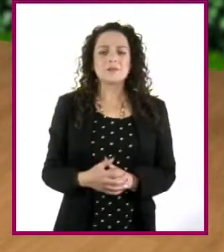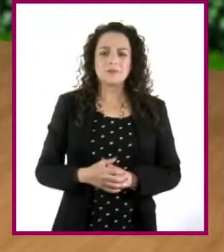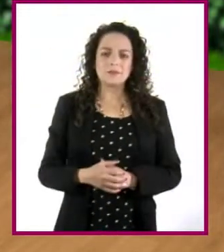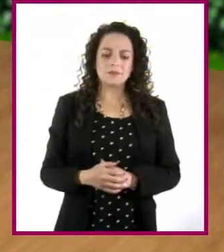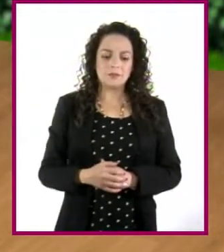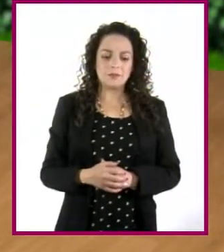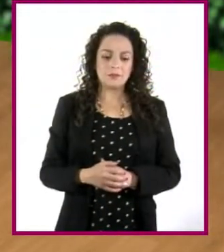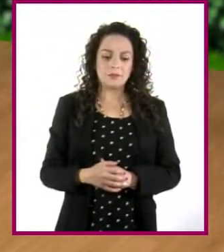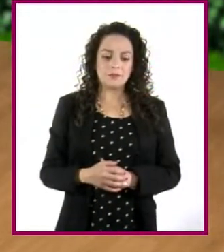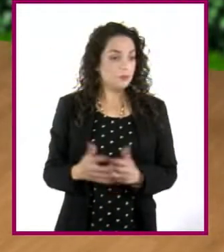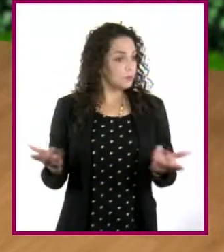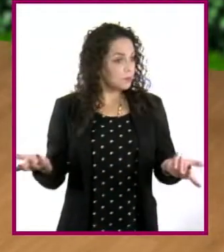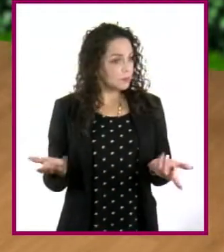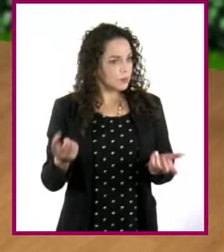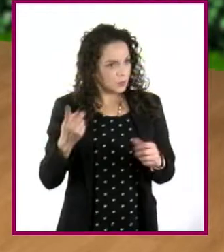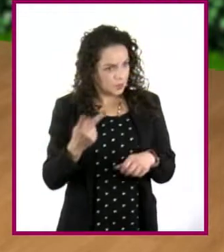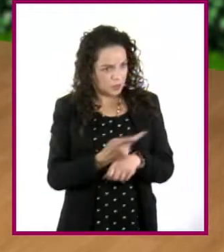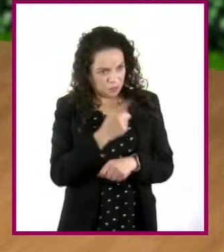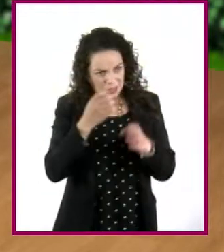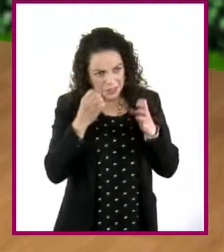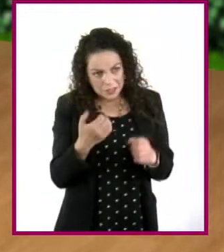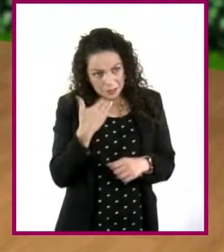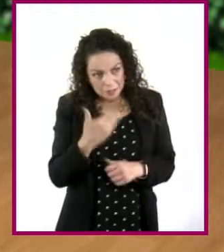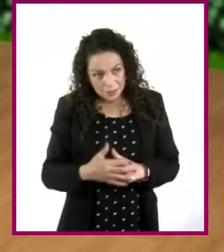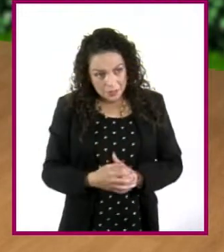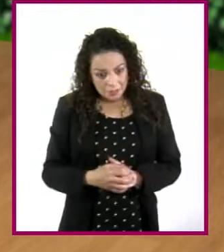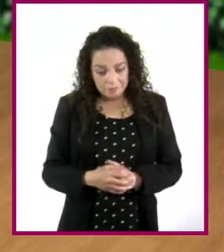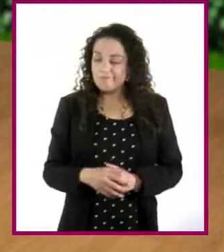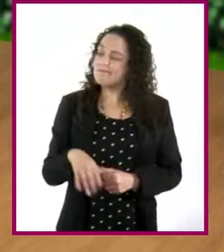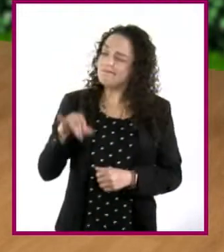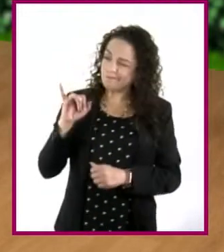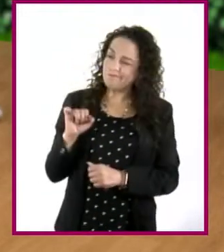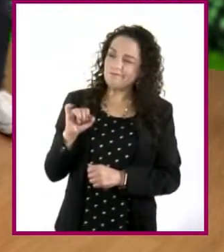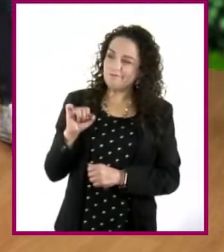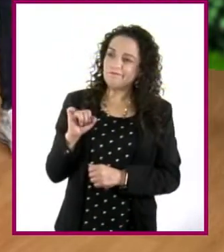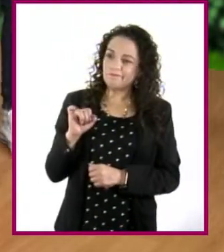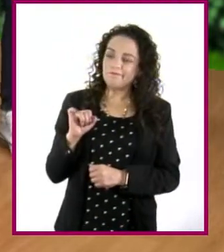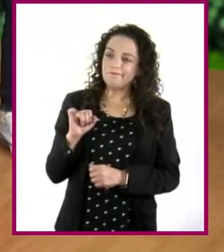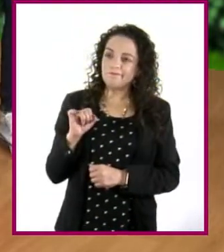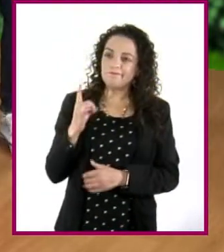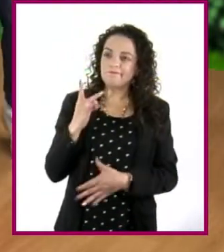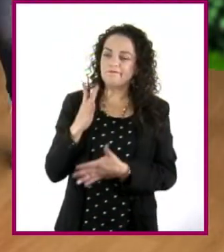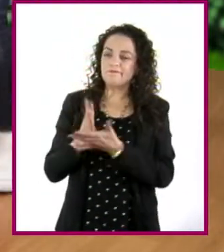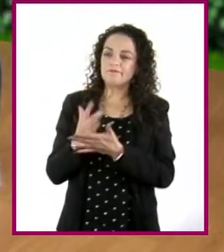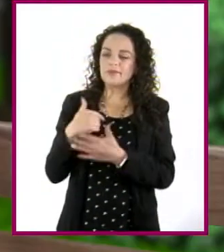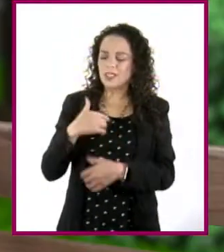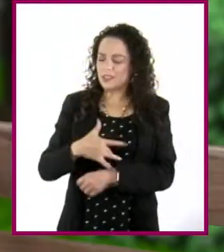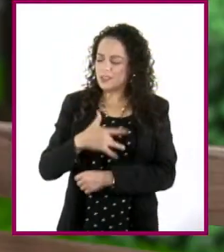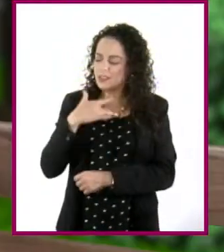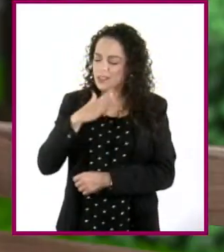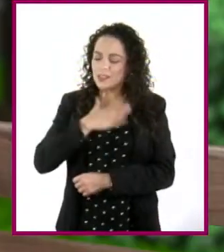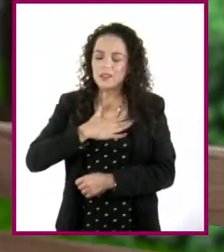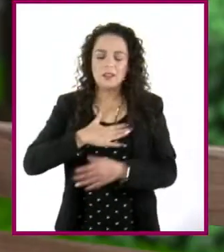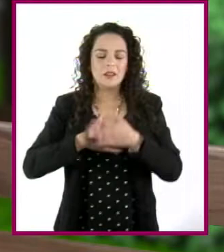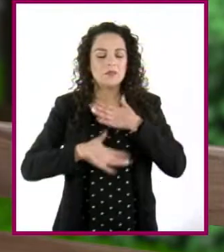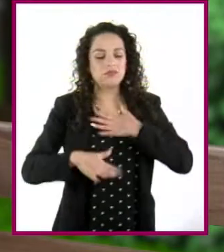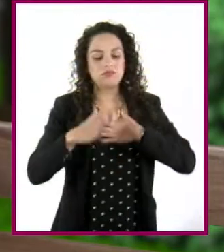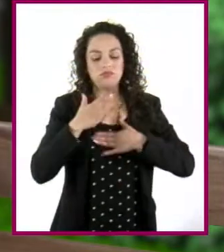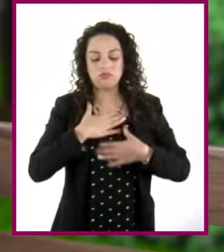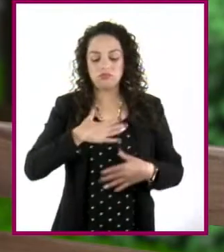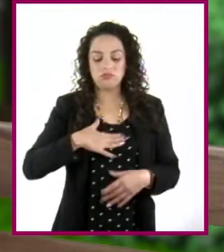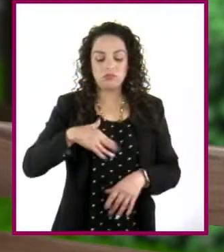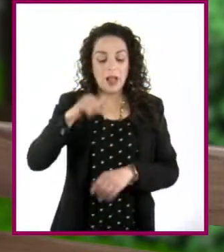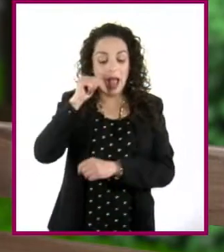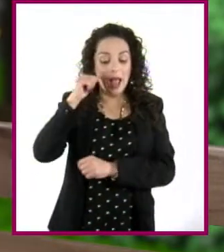Hola, Emi. ¿Qué pasa? ¿Estás bien? Sí, bien, solo me siento muy cansada. Tuve una pesadilla anoche